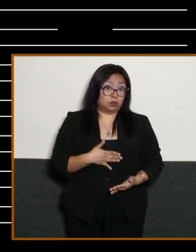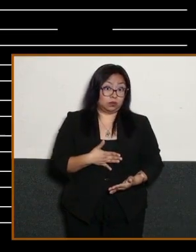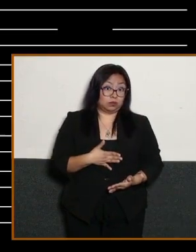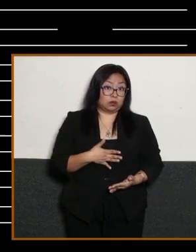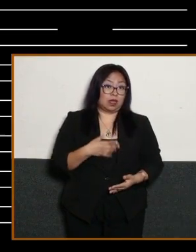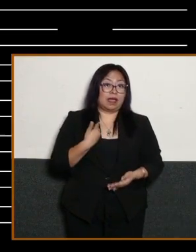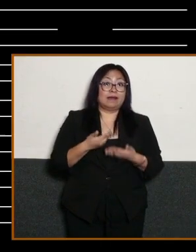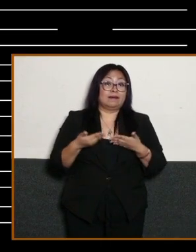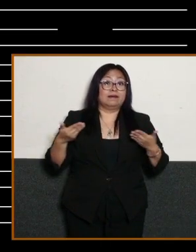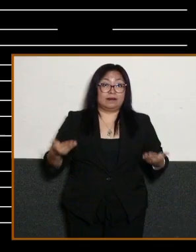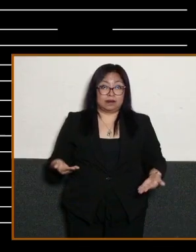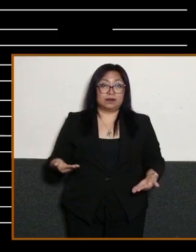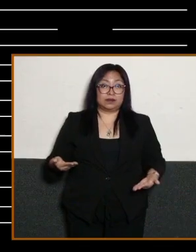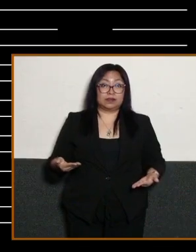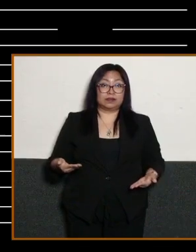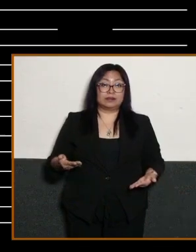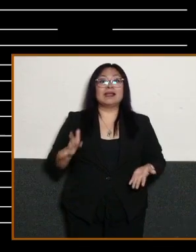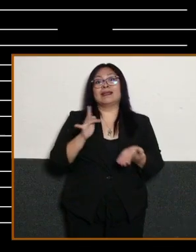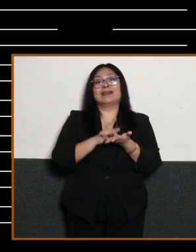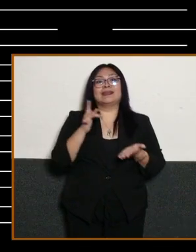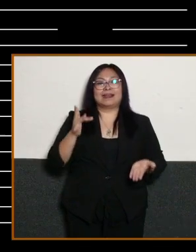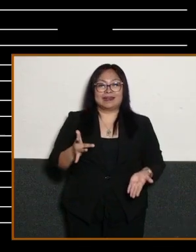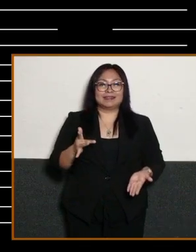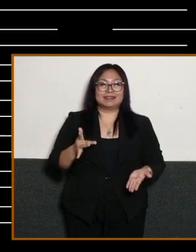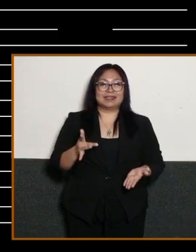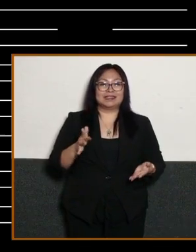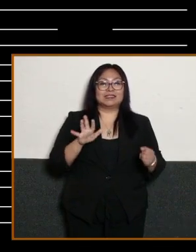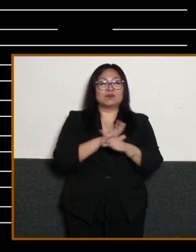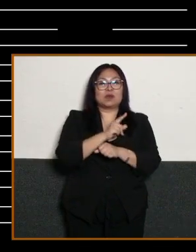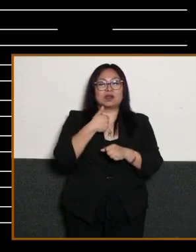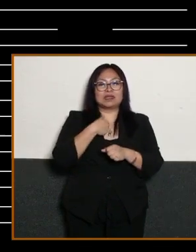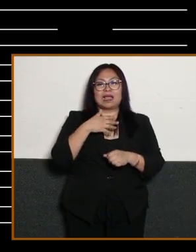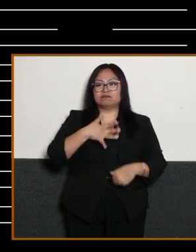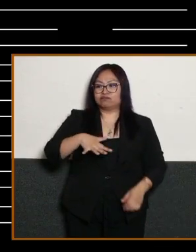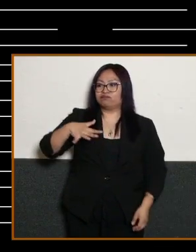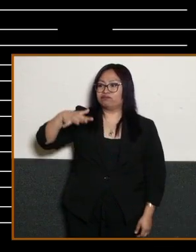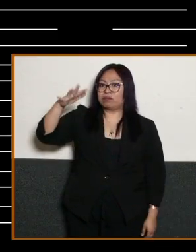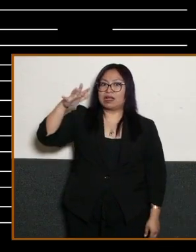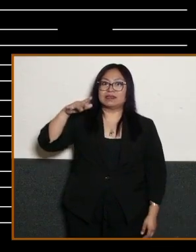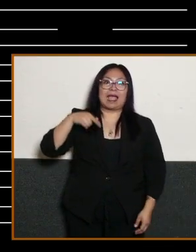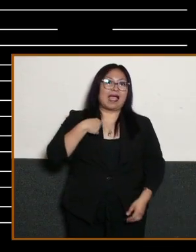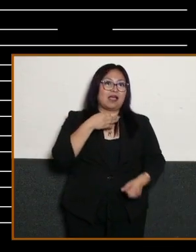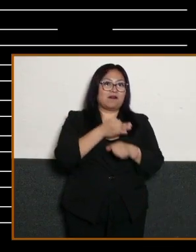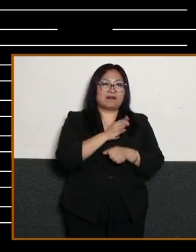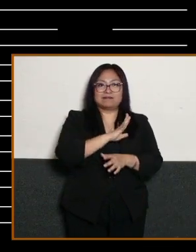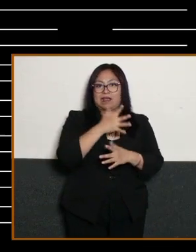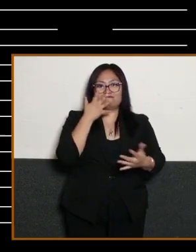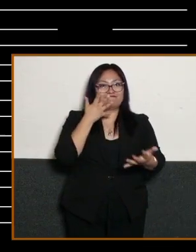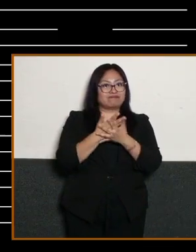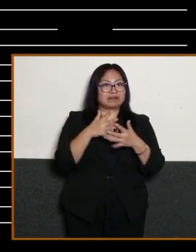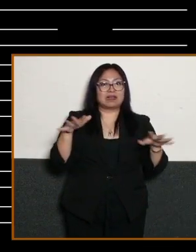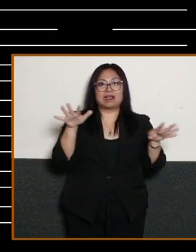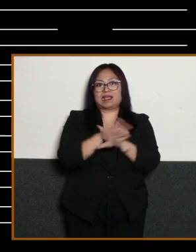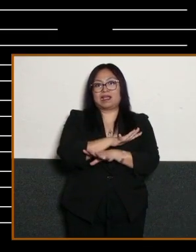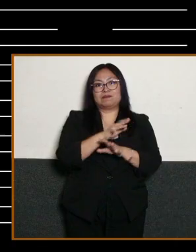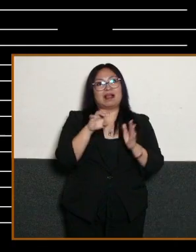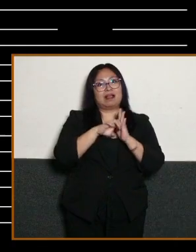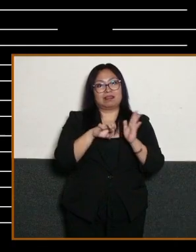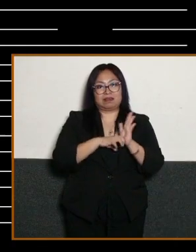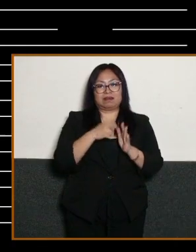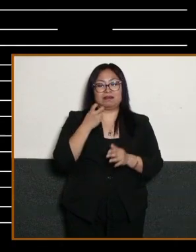Hoy en día, gracias a la evolución, ya no es legal. Fantástico, cambió el marco ético.